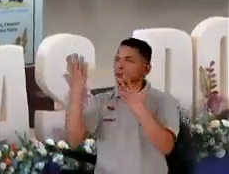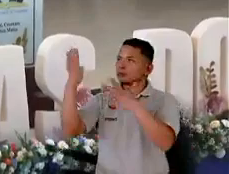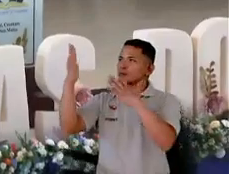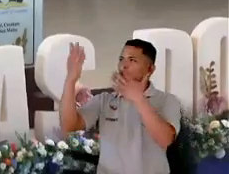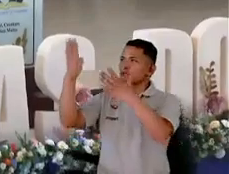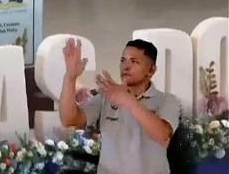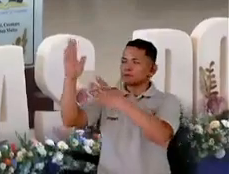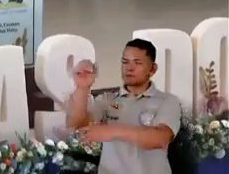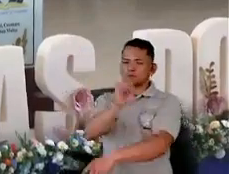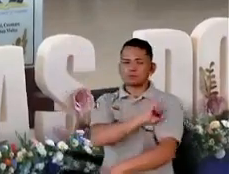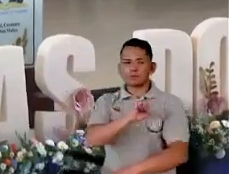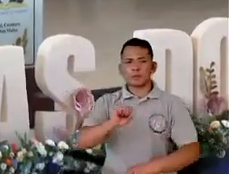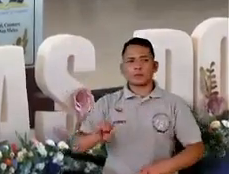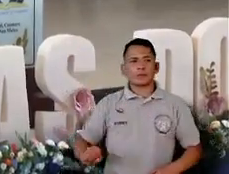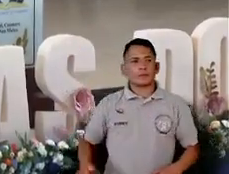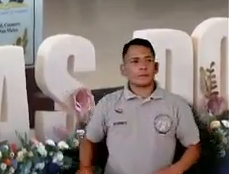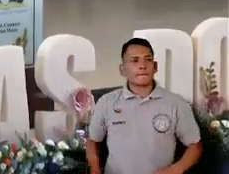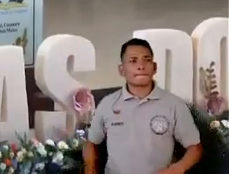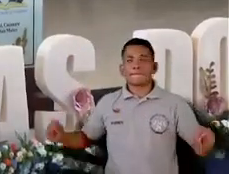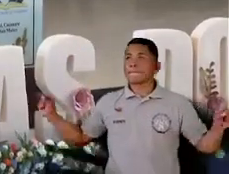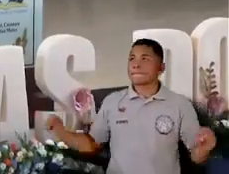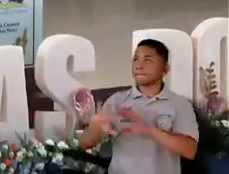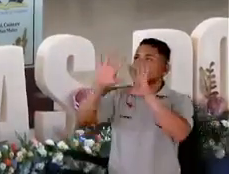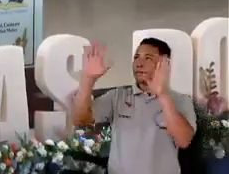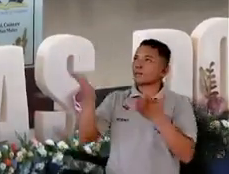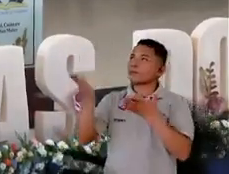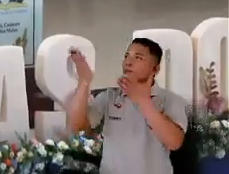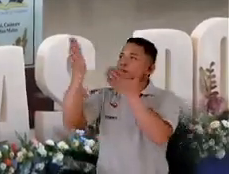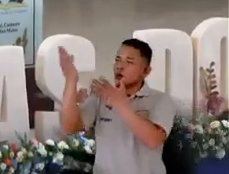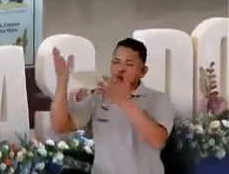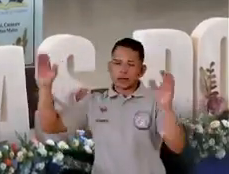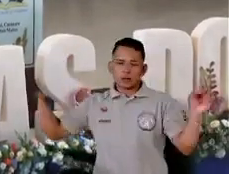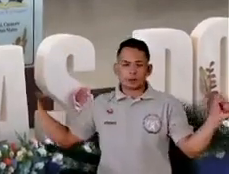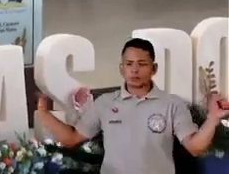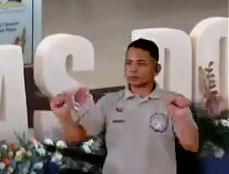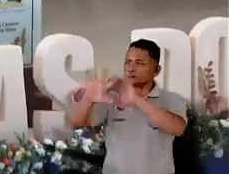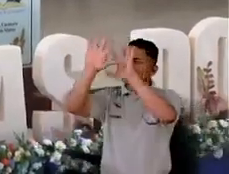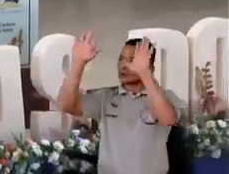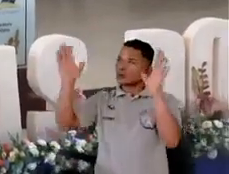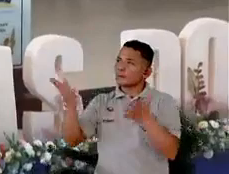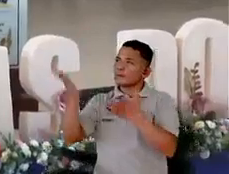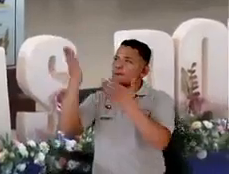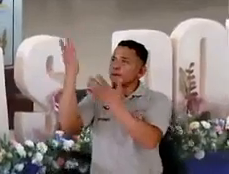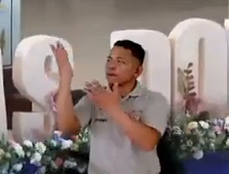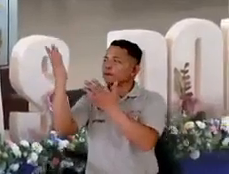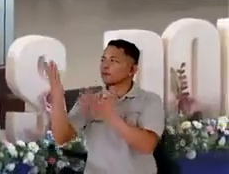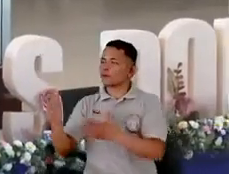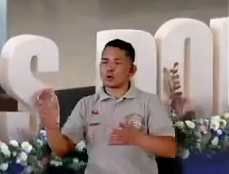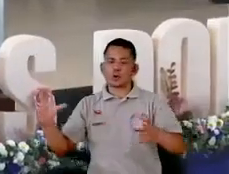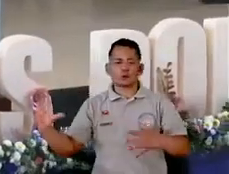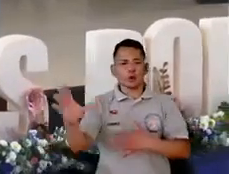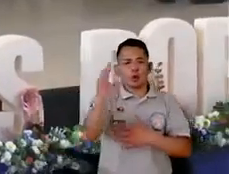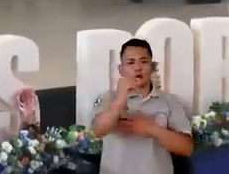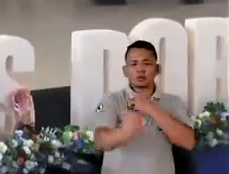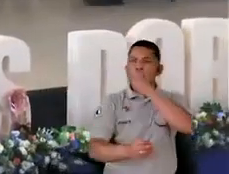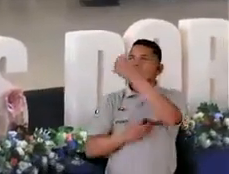alaba, Señor. Gloria a Él, gloria a Él, grite todo su pueblo